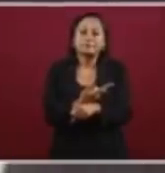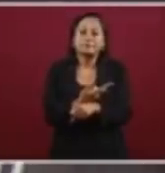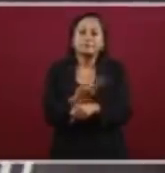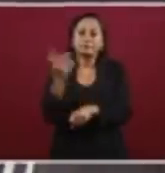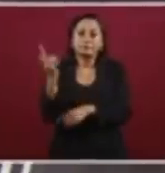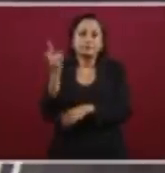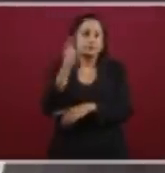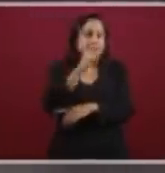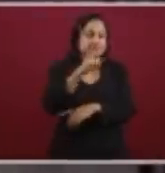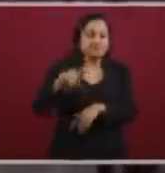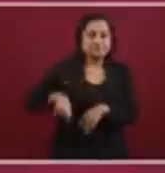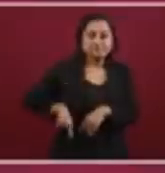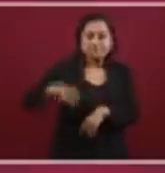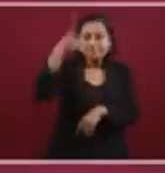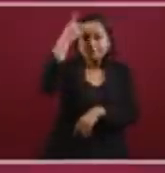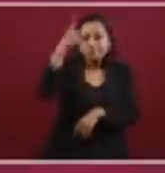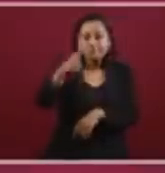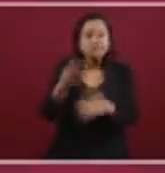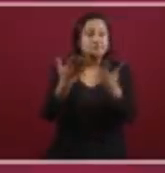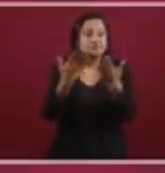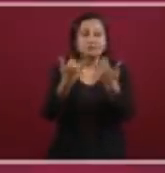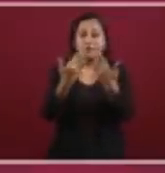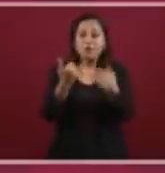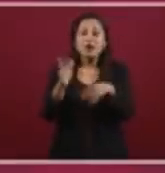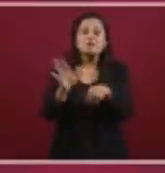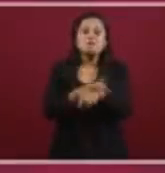sector público se vendieron